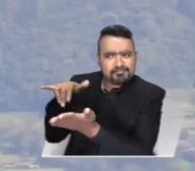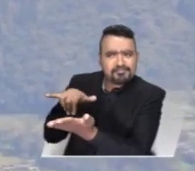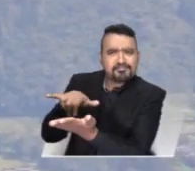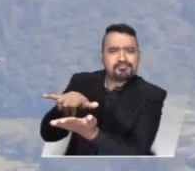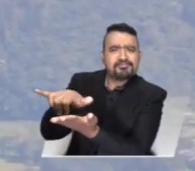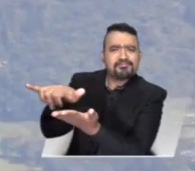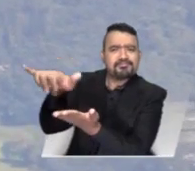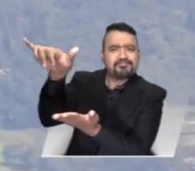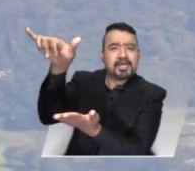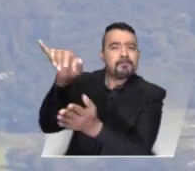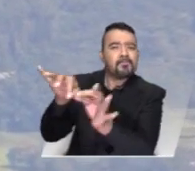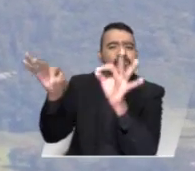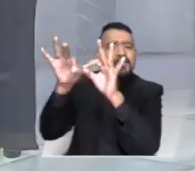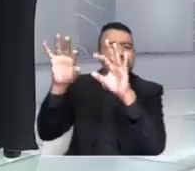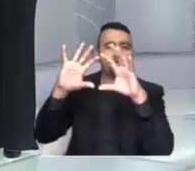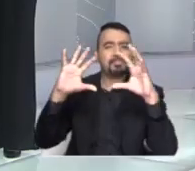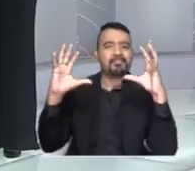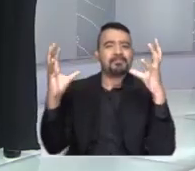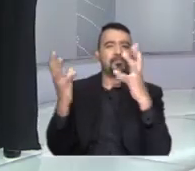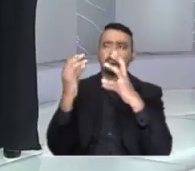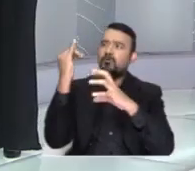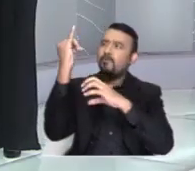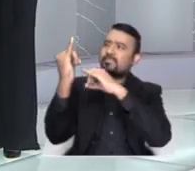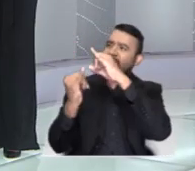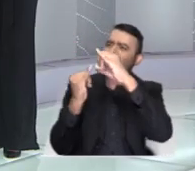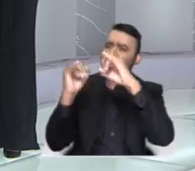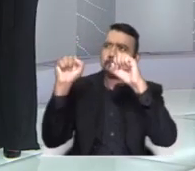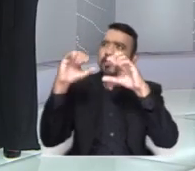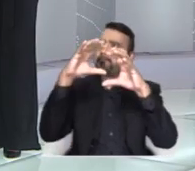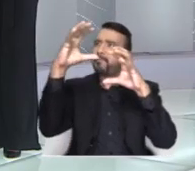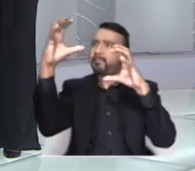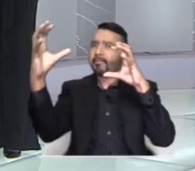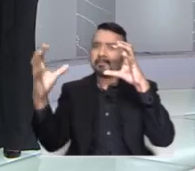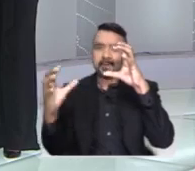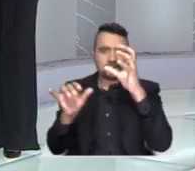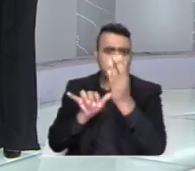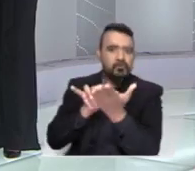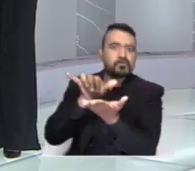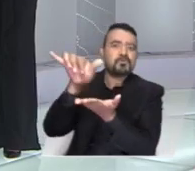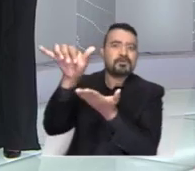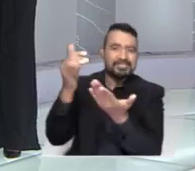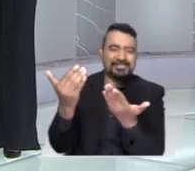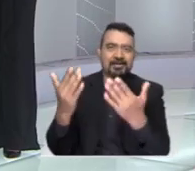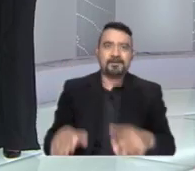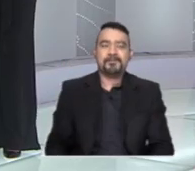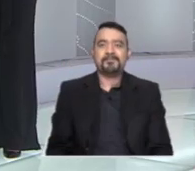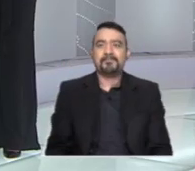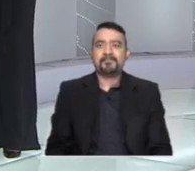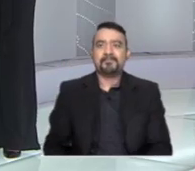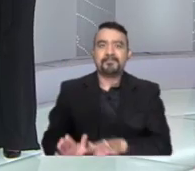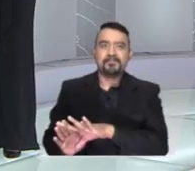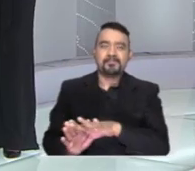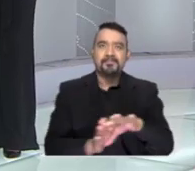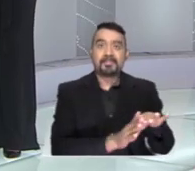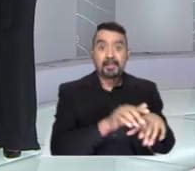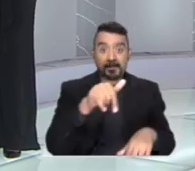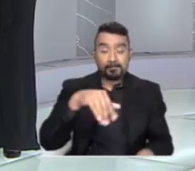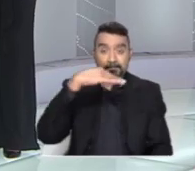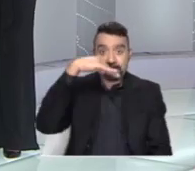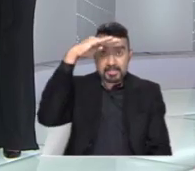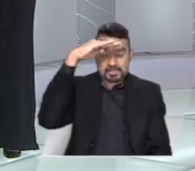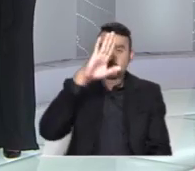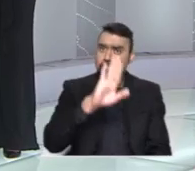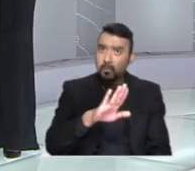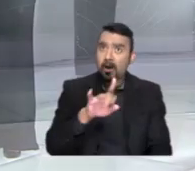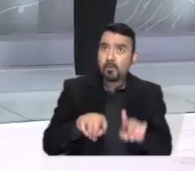talla internacional. Y es que los aeropuertos que sirven a Medellín tienen un gran número de usuarios. Por ejemplo, el José